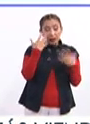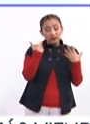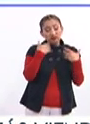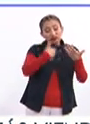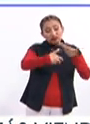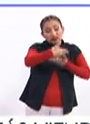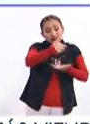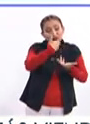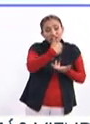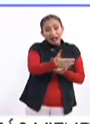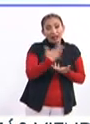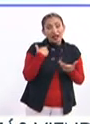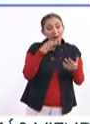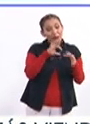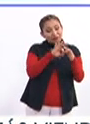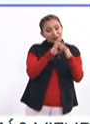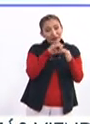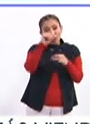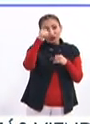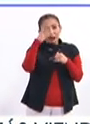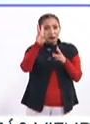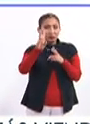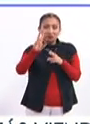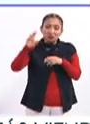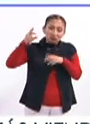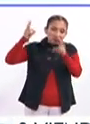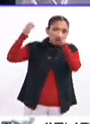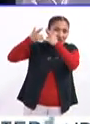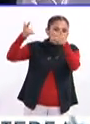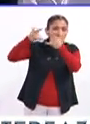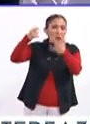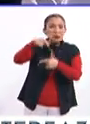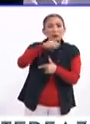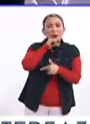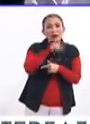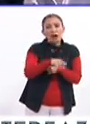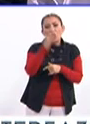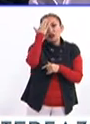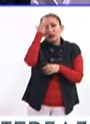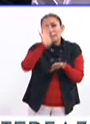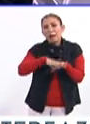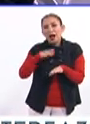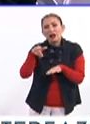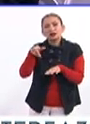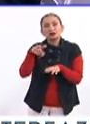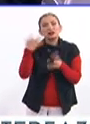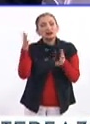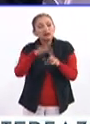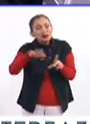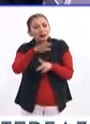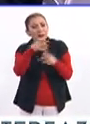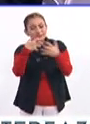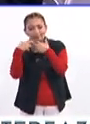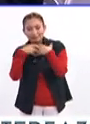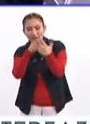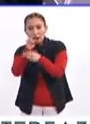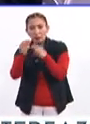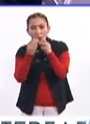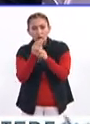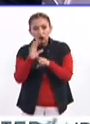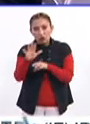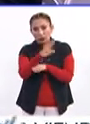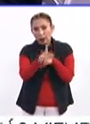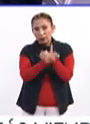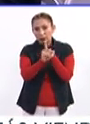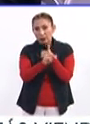entendimiento y empatía respecto de otras realidades, y pues a partir de esto pues conocer mucho mejor el andamiaje global de